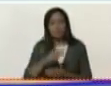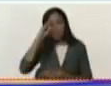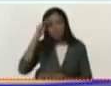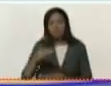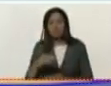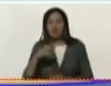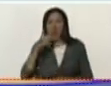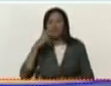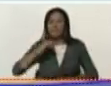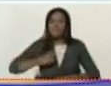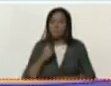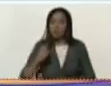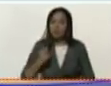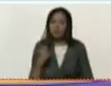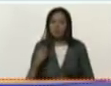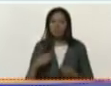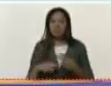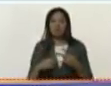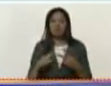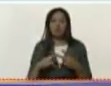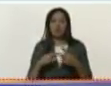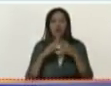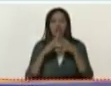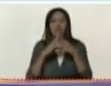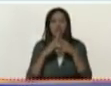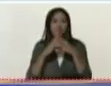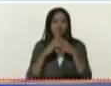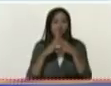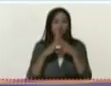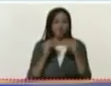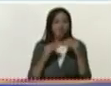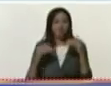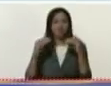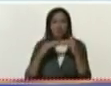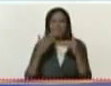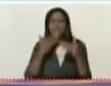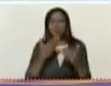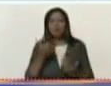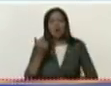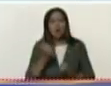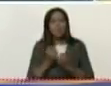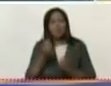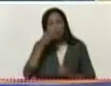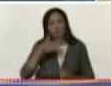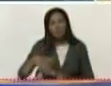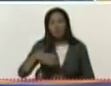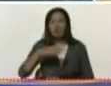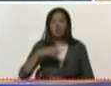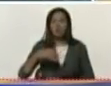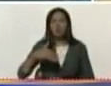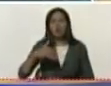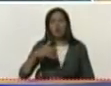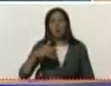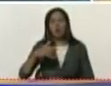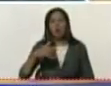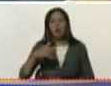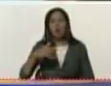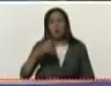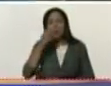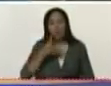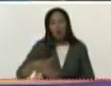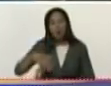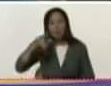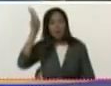militar, policial, a todo nivel. Pido el apoyo de los pueblos indígenas y de los pueblos del sur